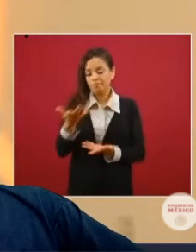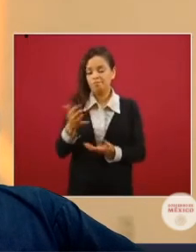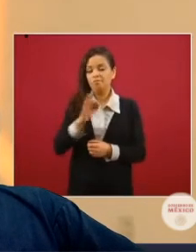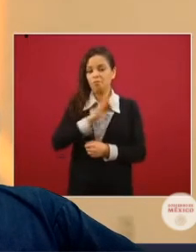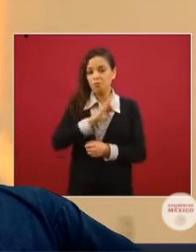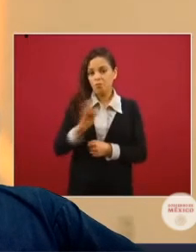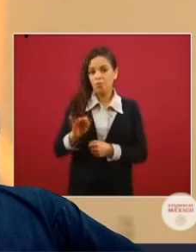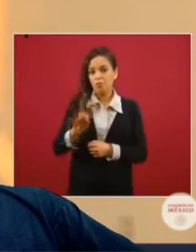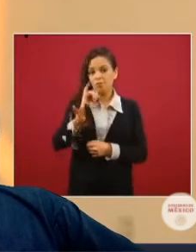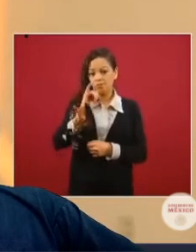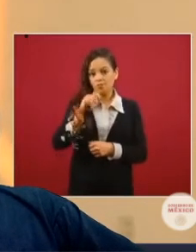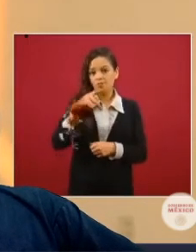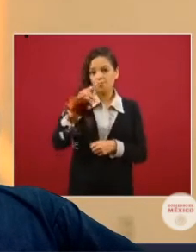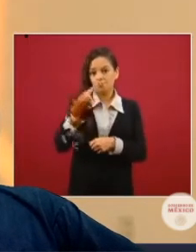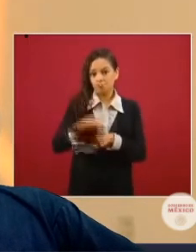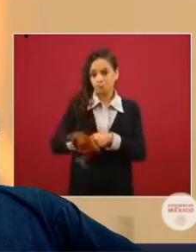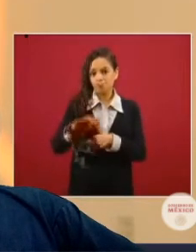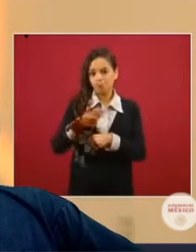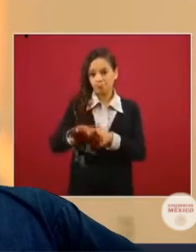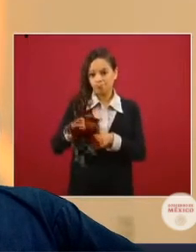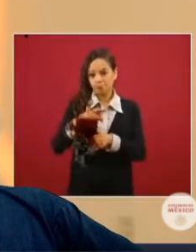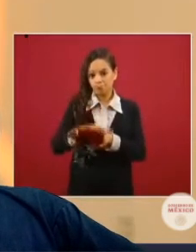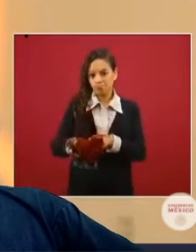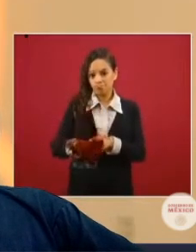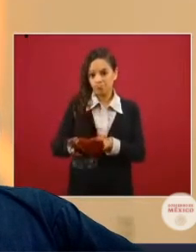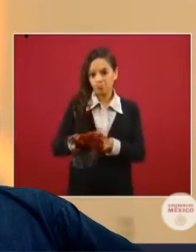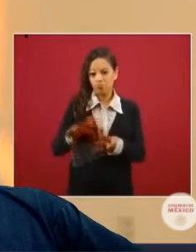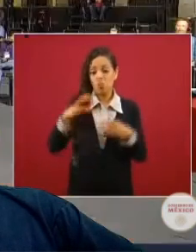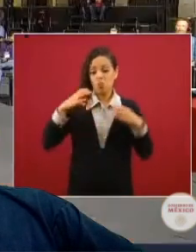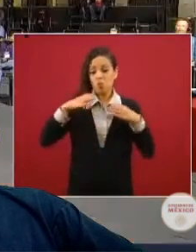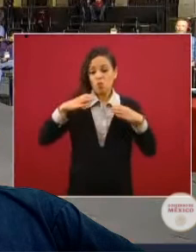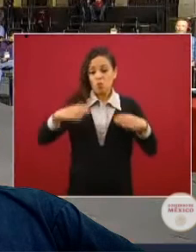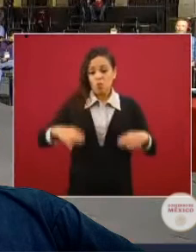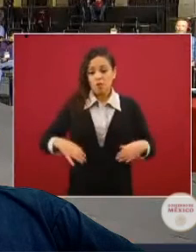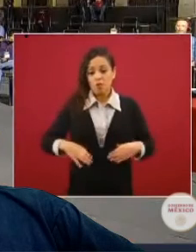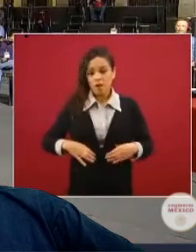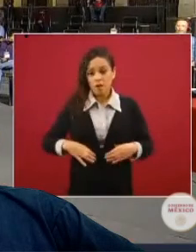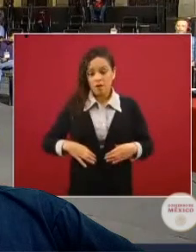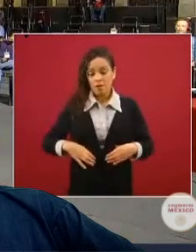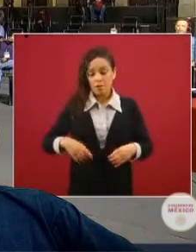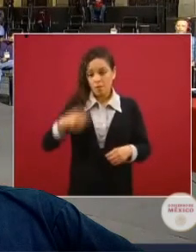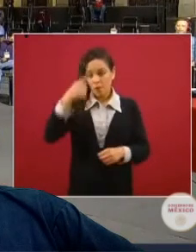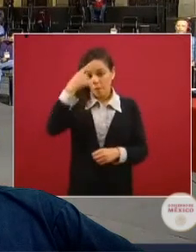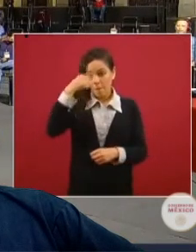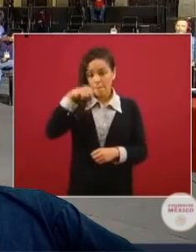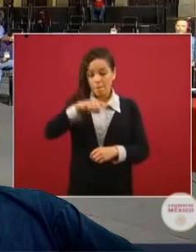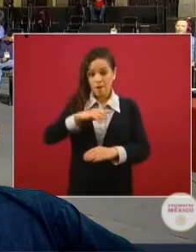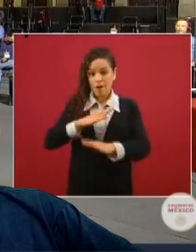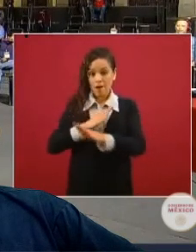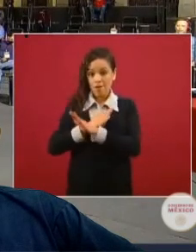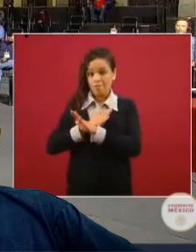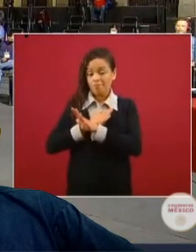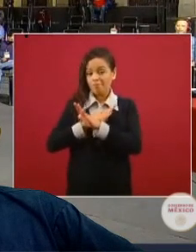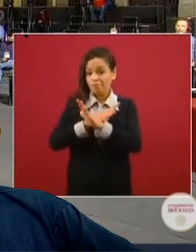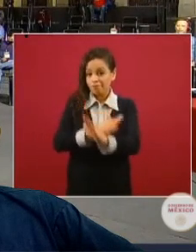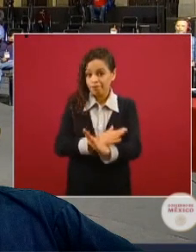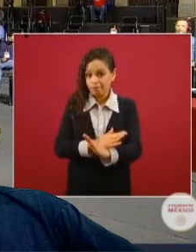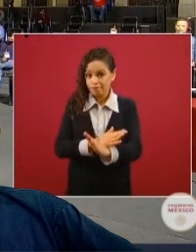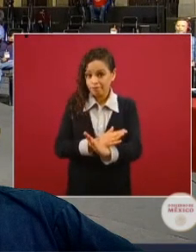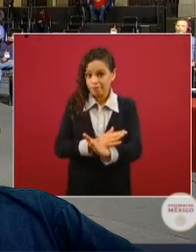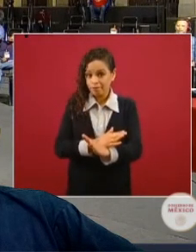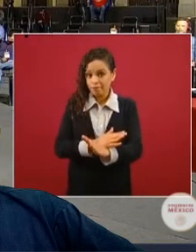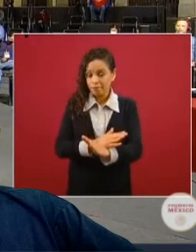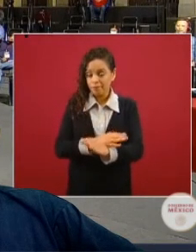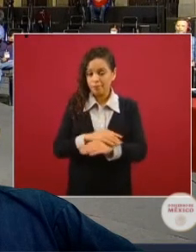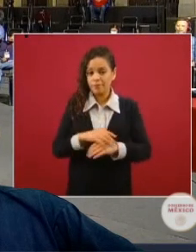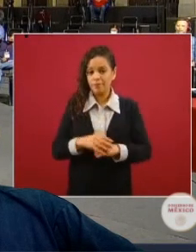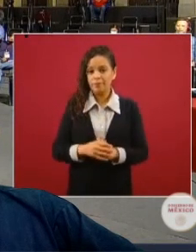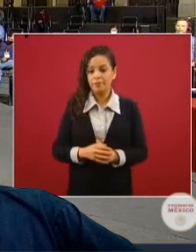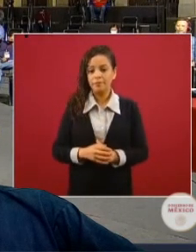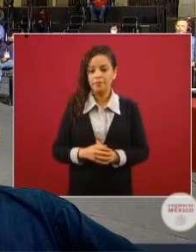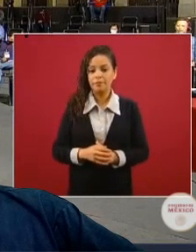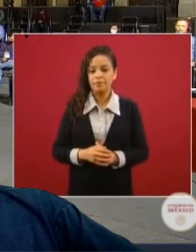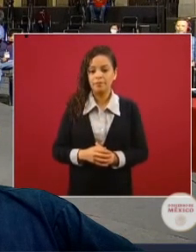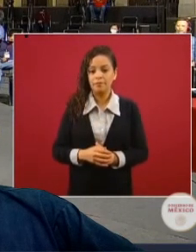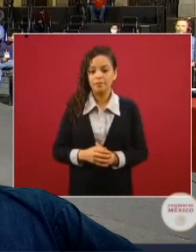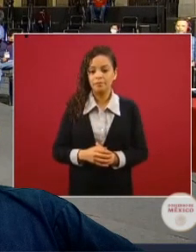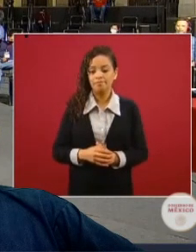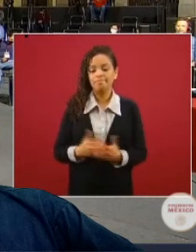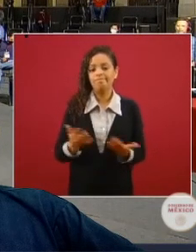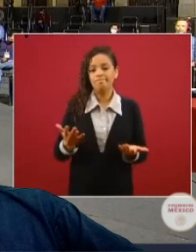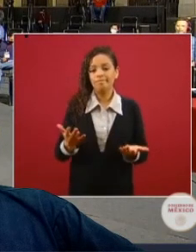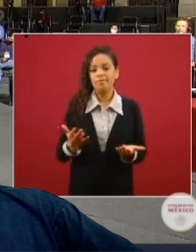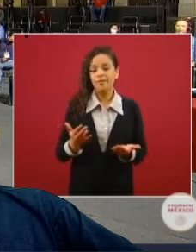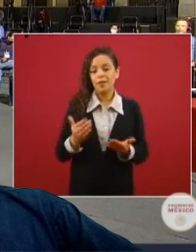que la eficiencia de la respuesta del cuerpo, tanto en el sistema inmune como de otras condiciones, pueda ser